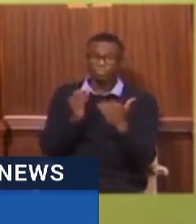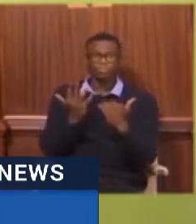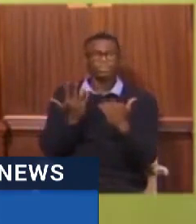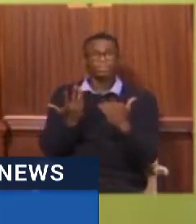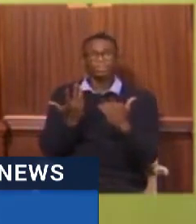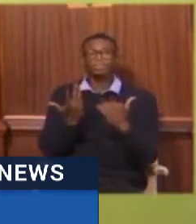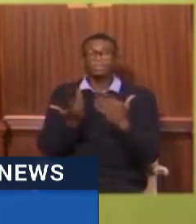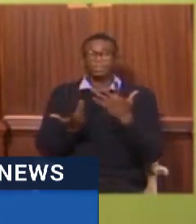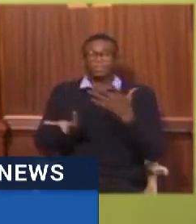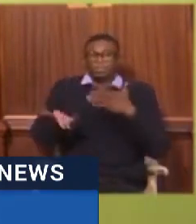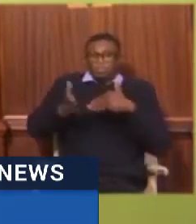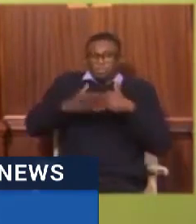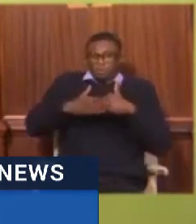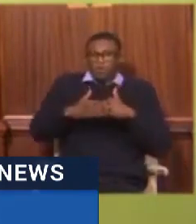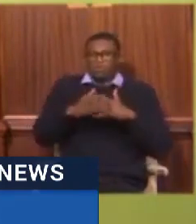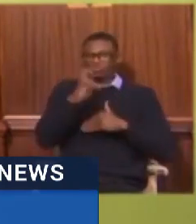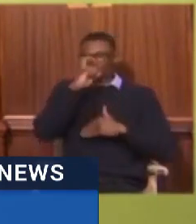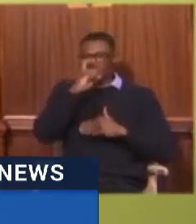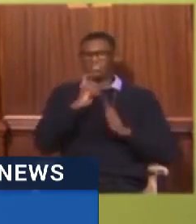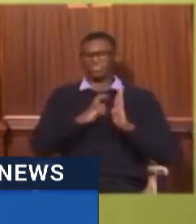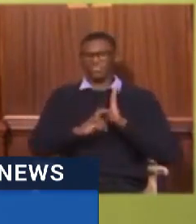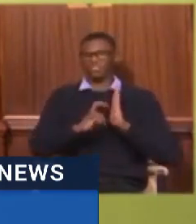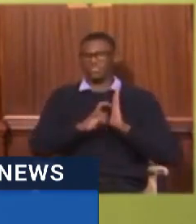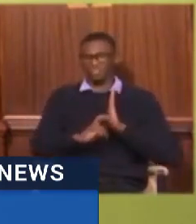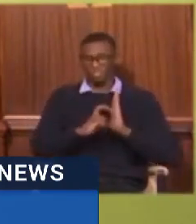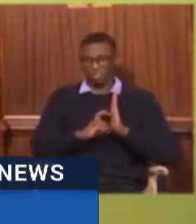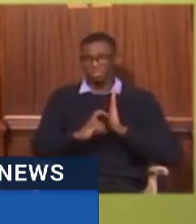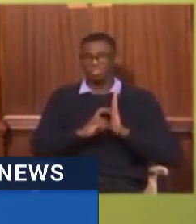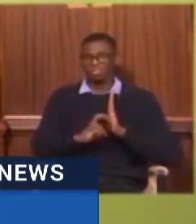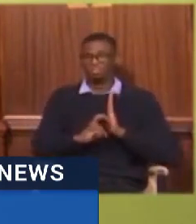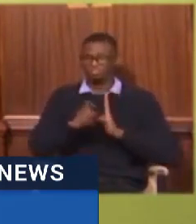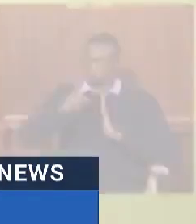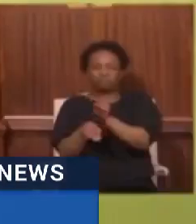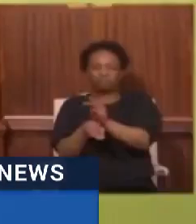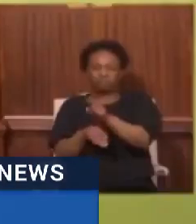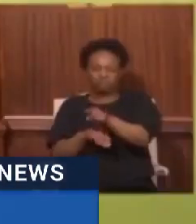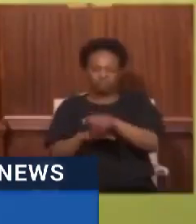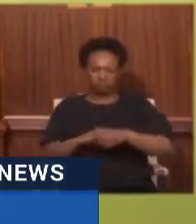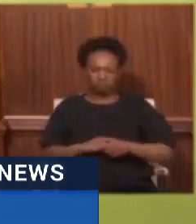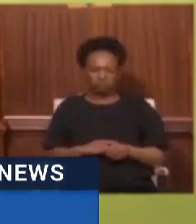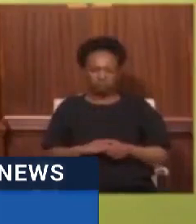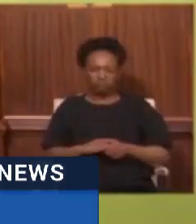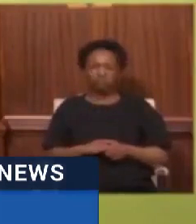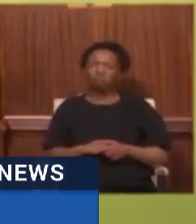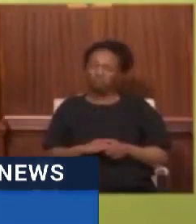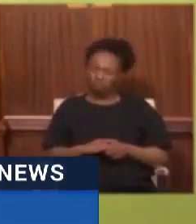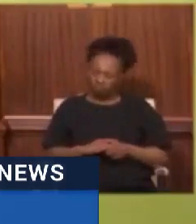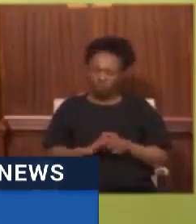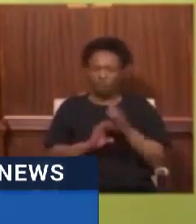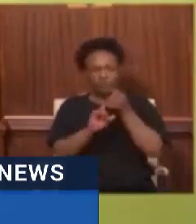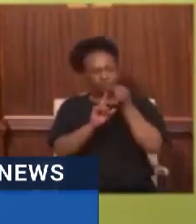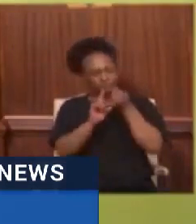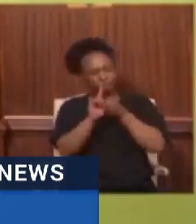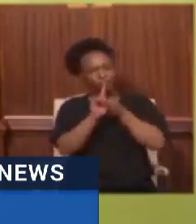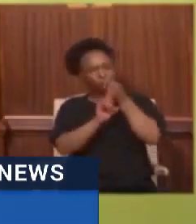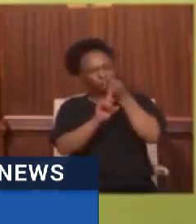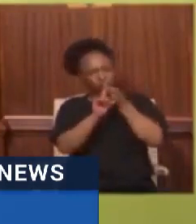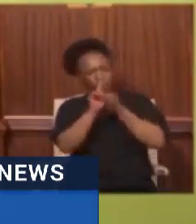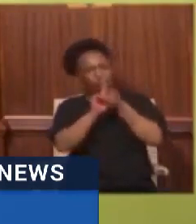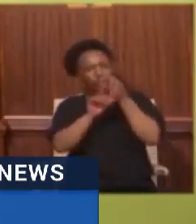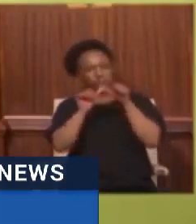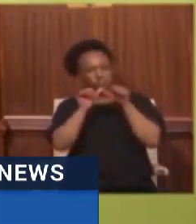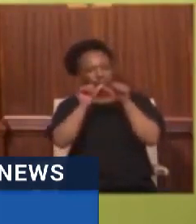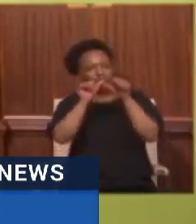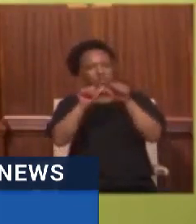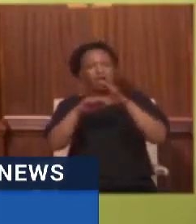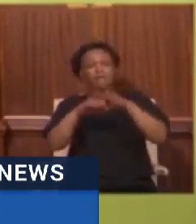nuestro país hasta ahora. Estamos en las garras de una ola devastadora que, según todos los indicios, parece